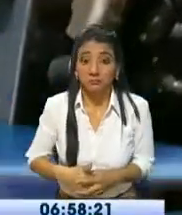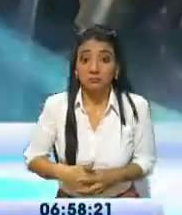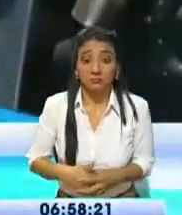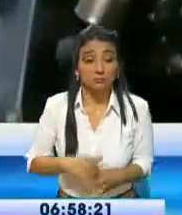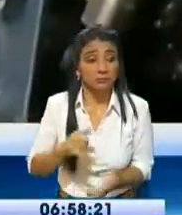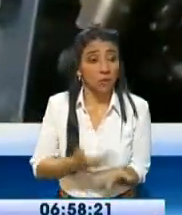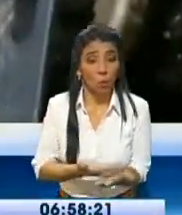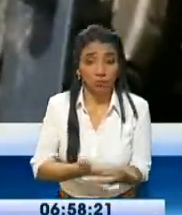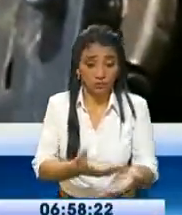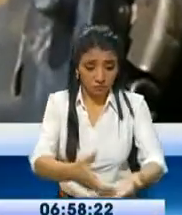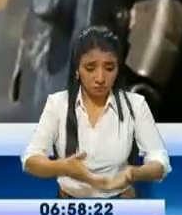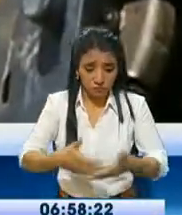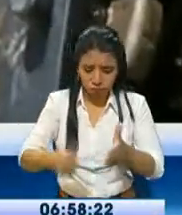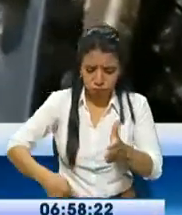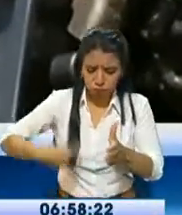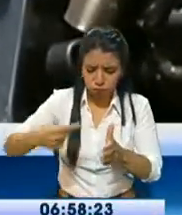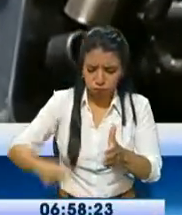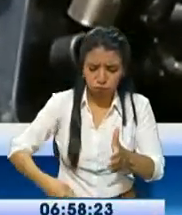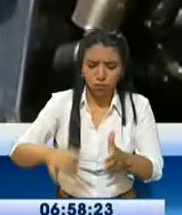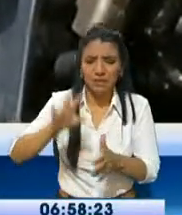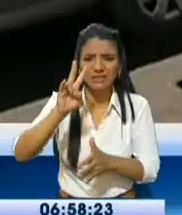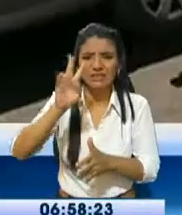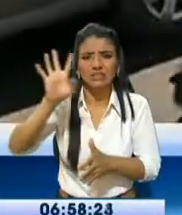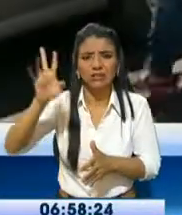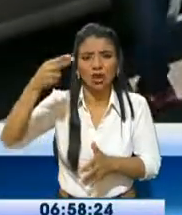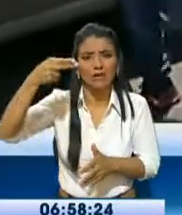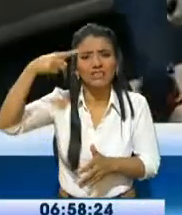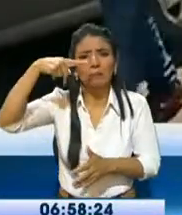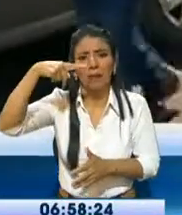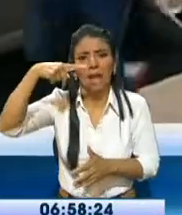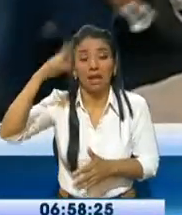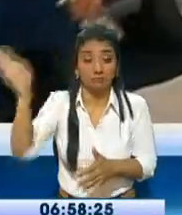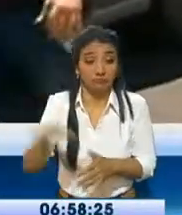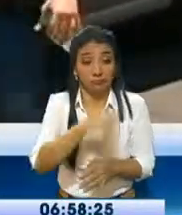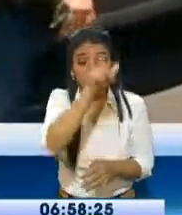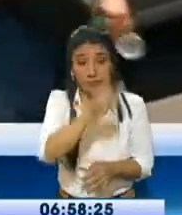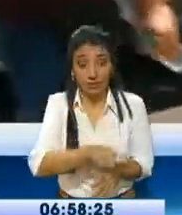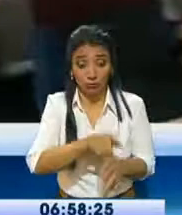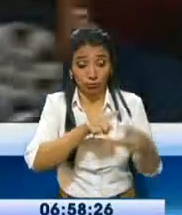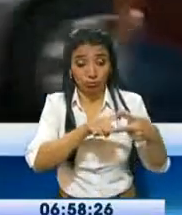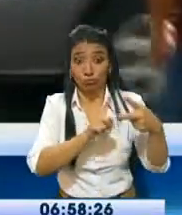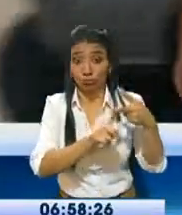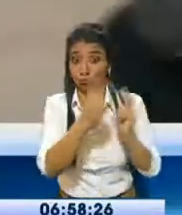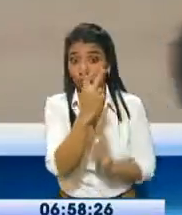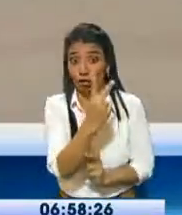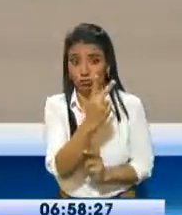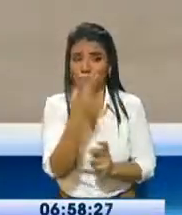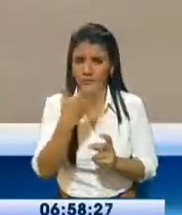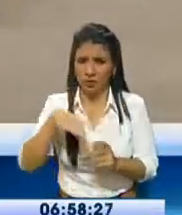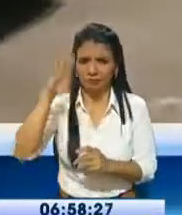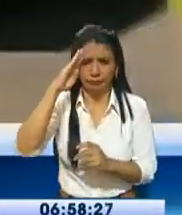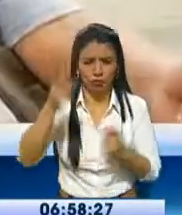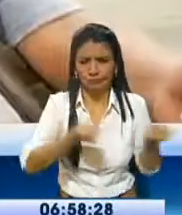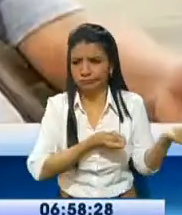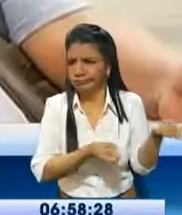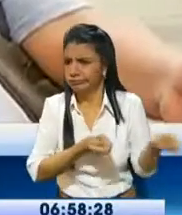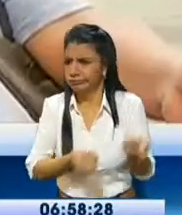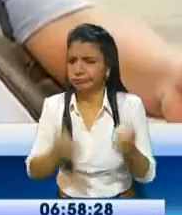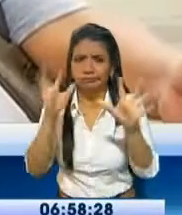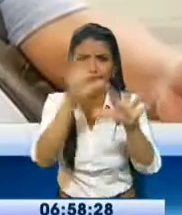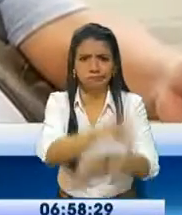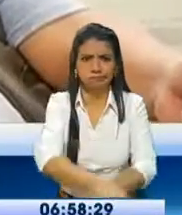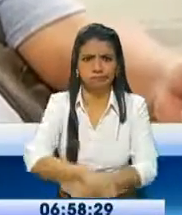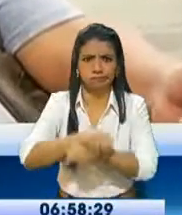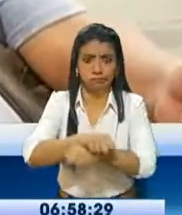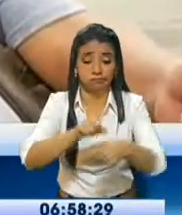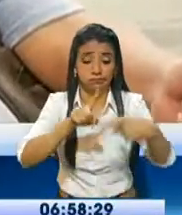motor de 75 hp arias tumbaco y su acompañante fueron aprendidos en un operativo conjunto al sujeto a